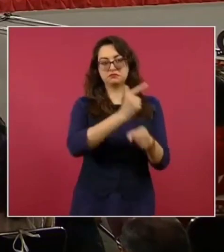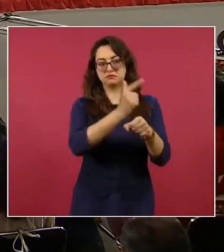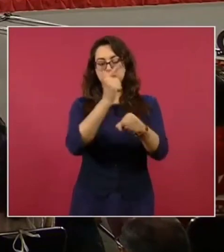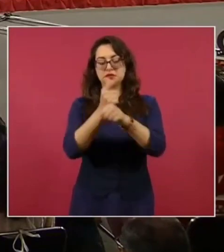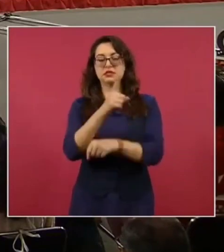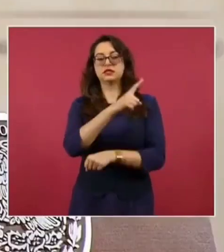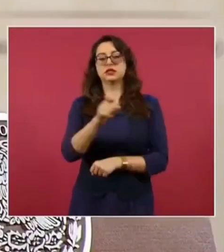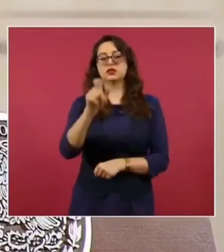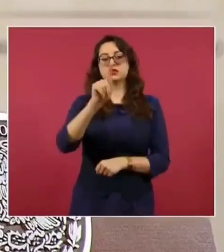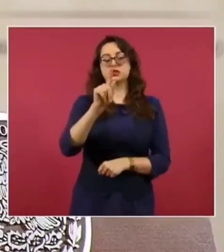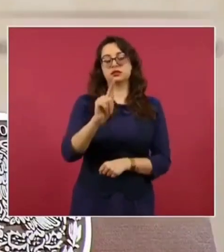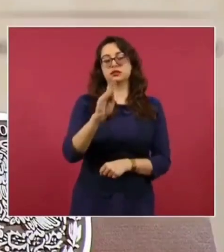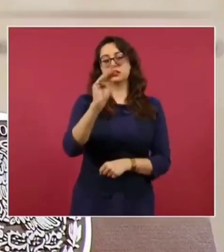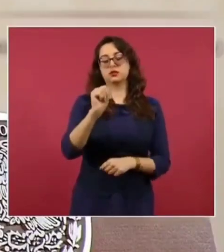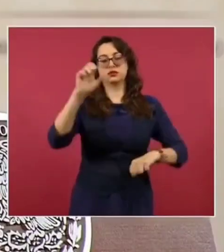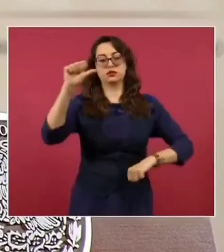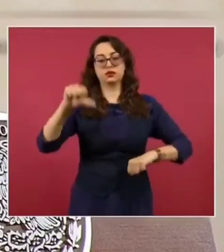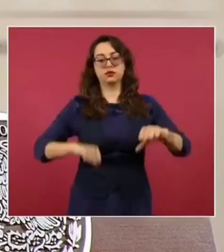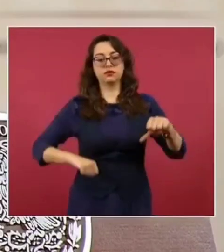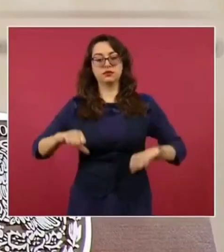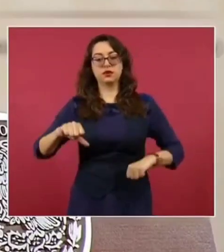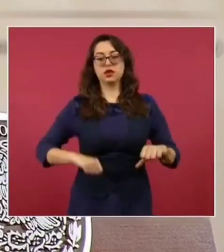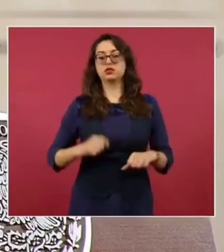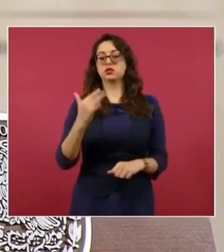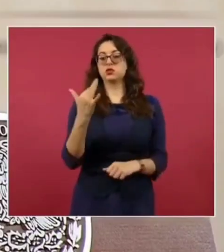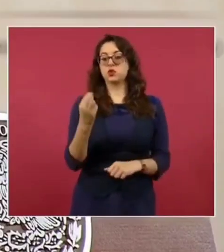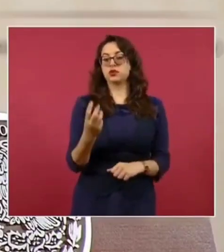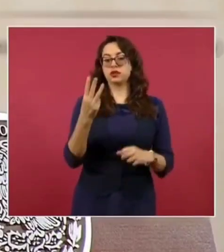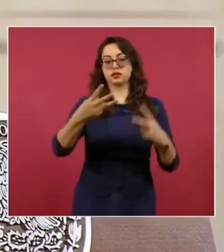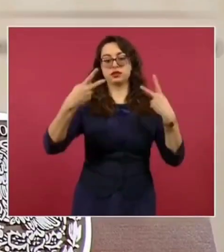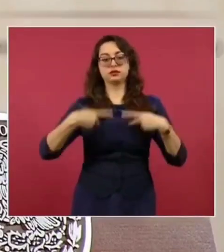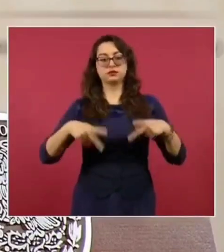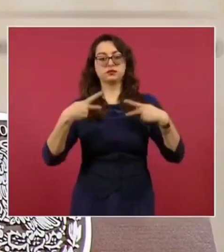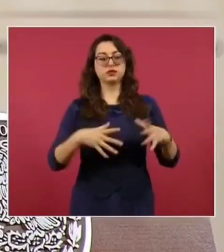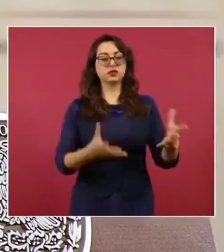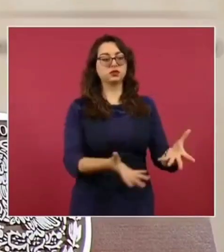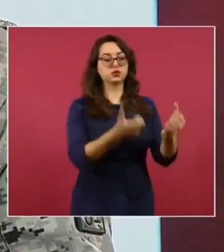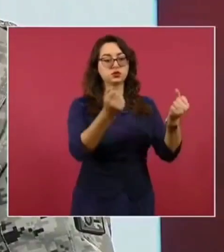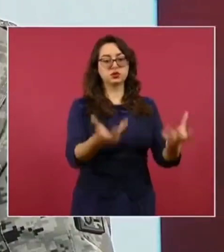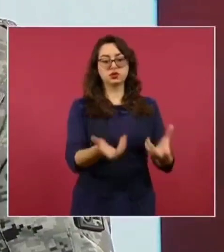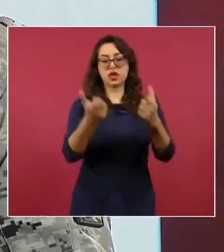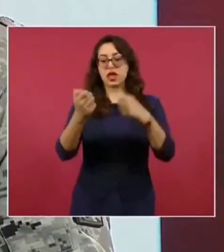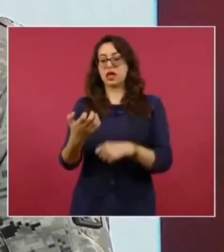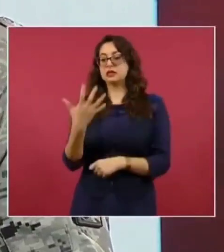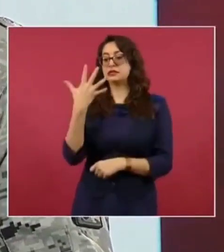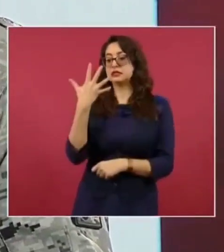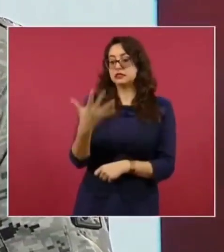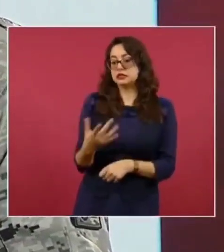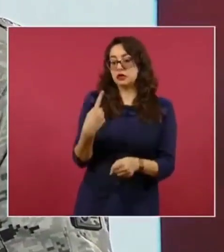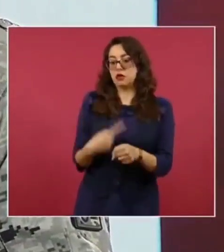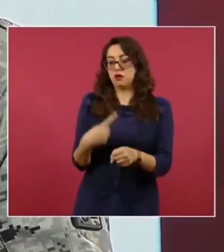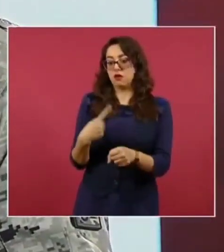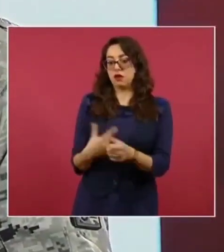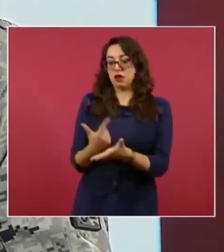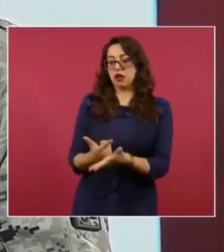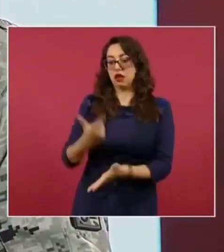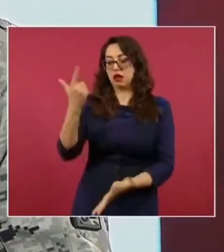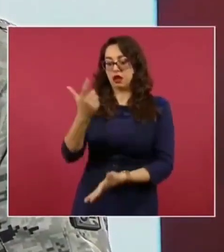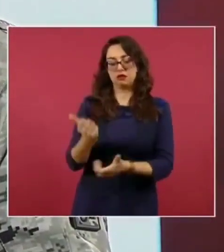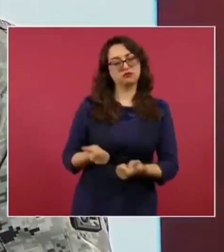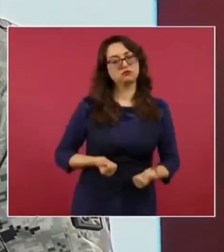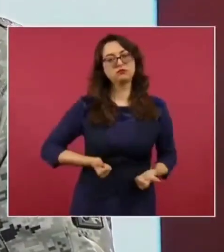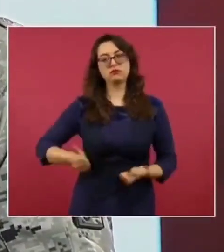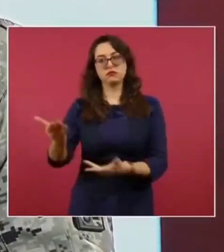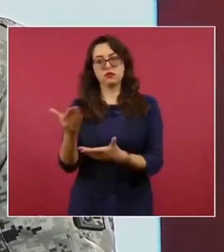operaciones donde se efectuaron 53 rescates diversos cinco evacuaciones médicas y se atendieron tres accidentes